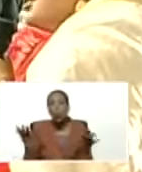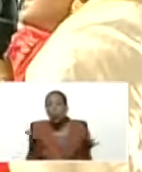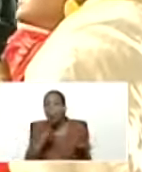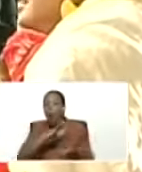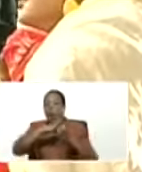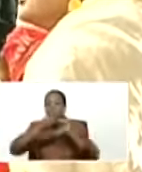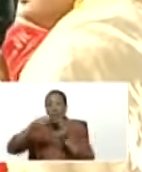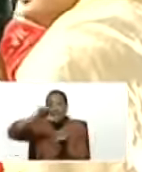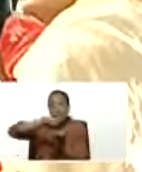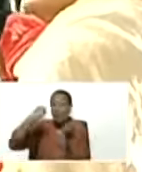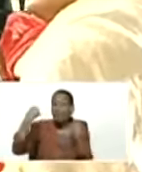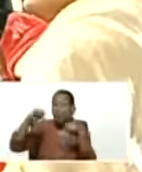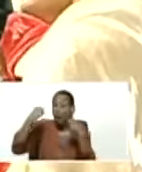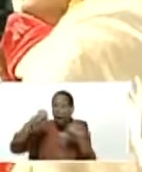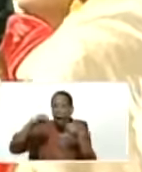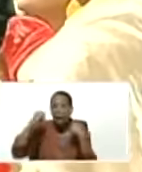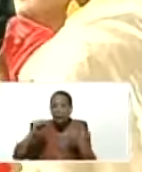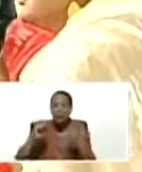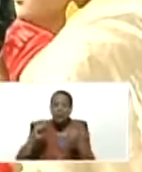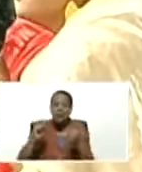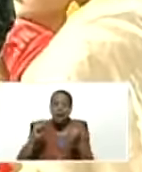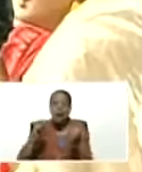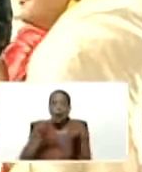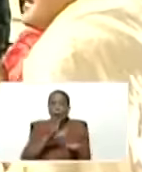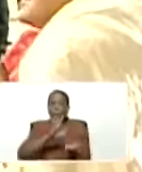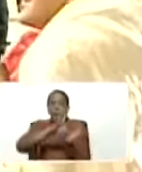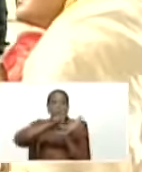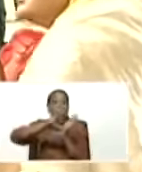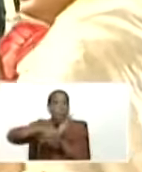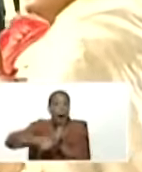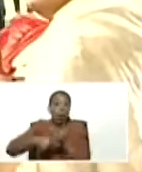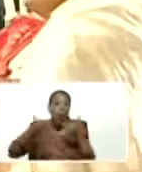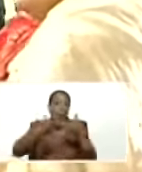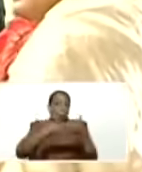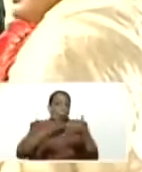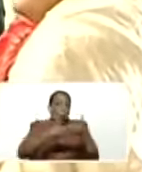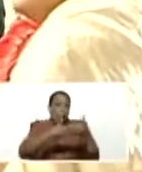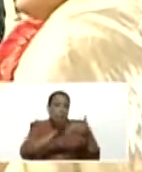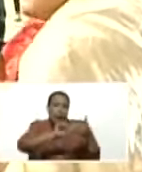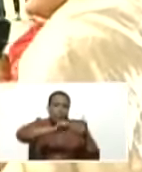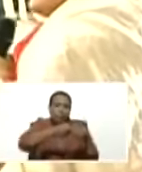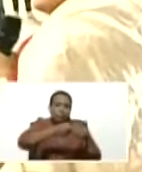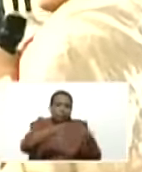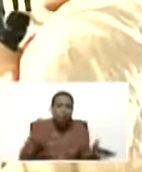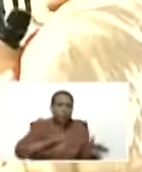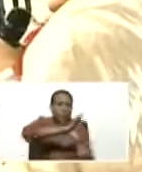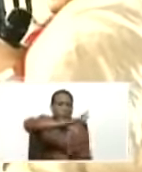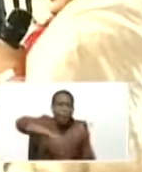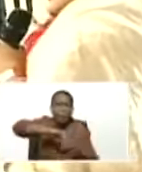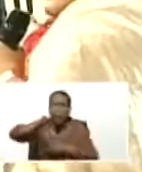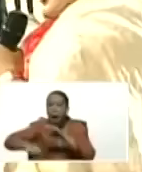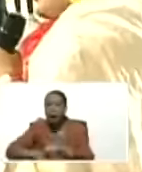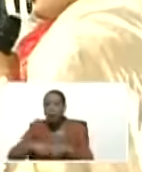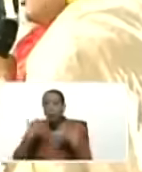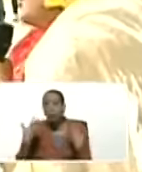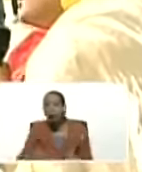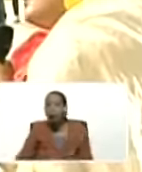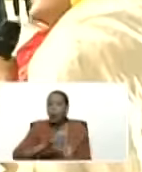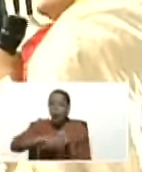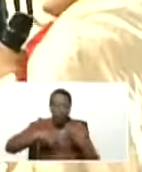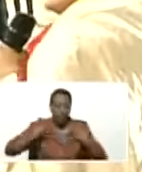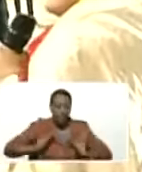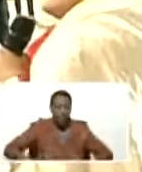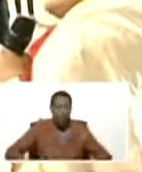nuestro centro de ensayo, ya nos han hurtado muchas veces, nos han quitado todos